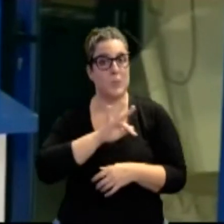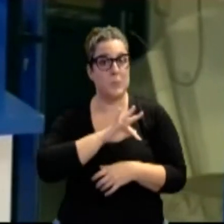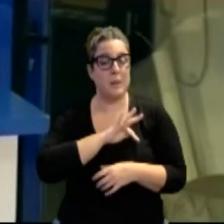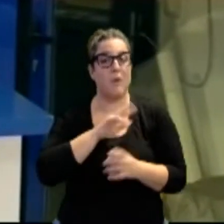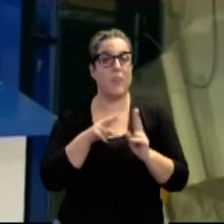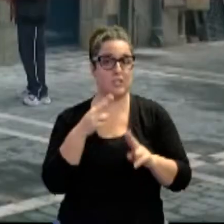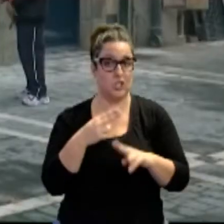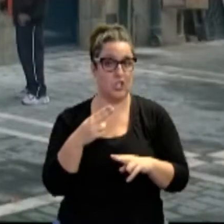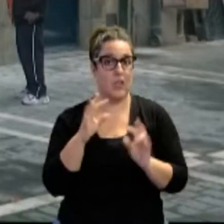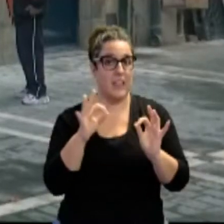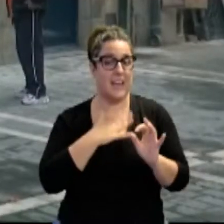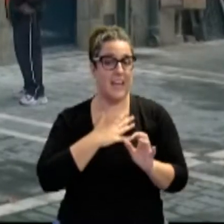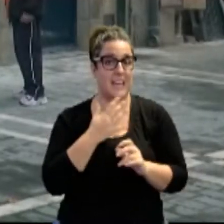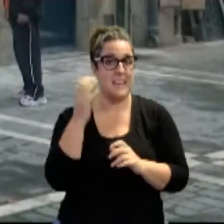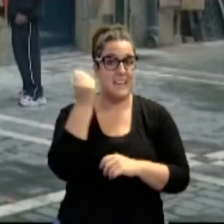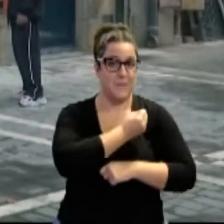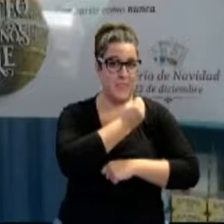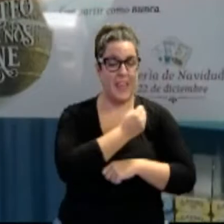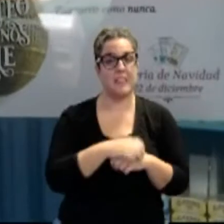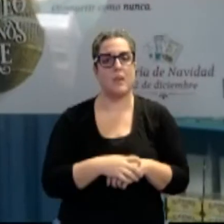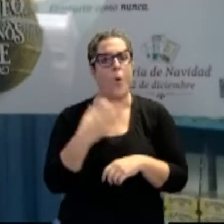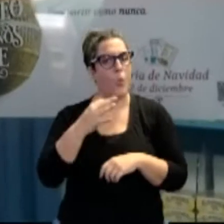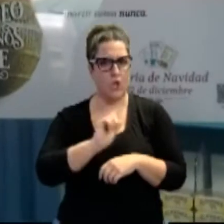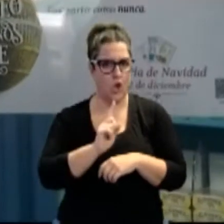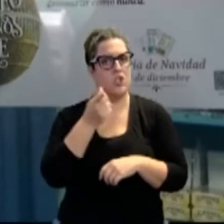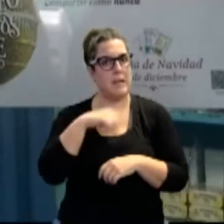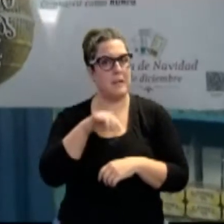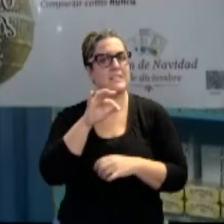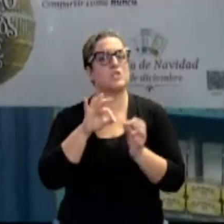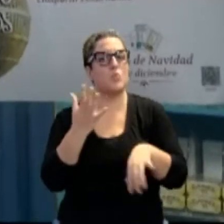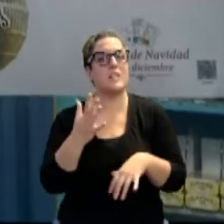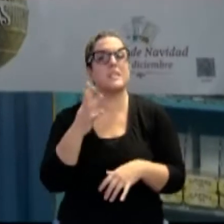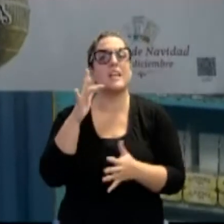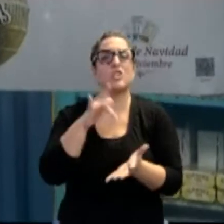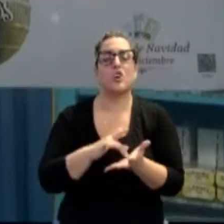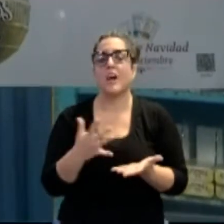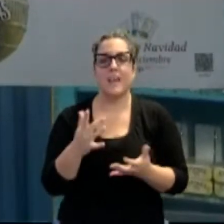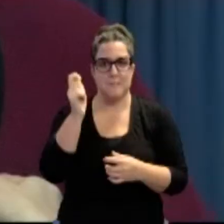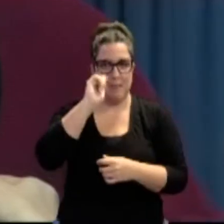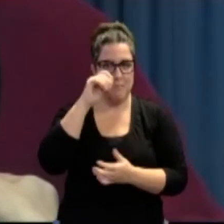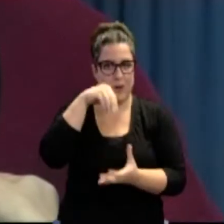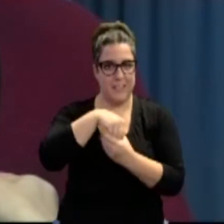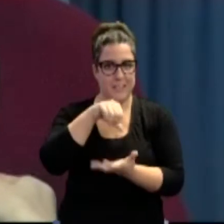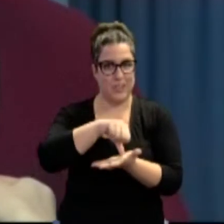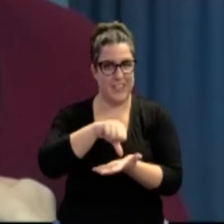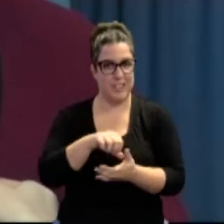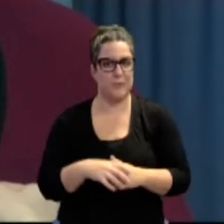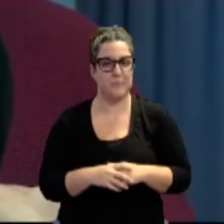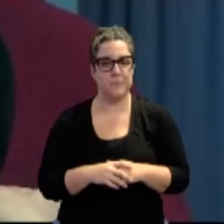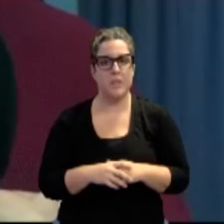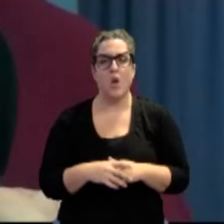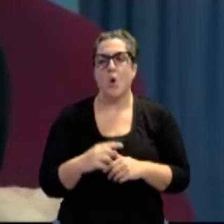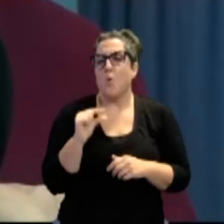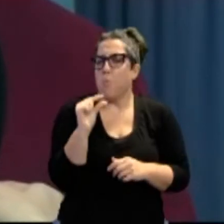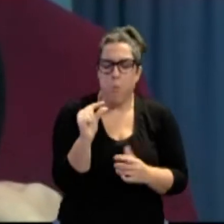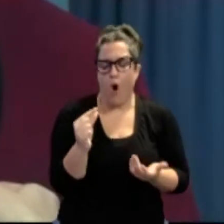Navidad. No es el único premio que ha caído en la comunidad foral. La suerte también ha llegado al centro de Pamplona. No es un piquito muy grande, pero creo